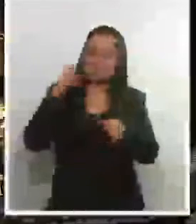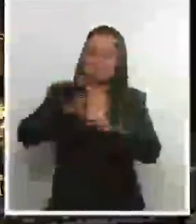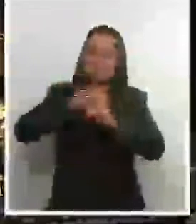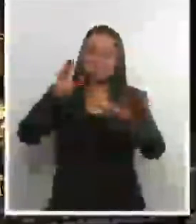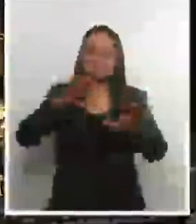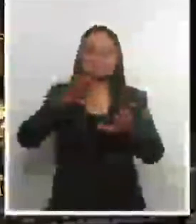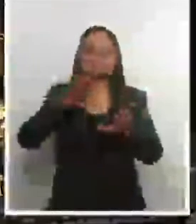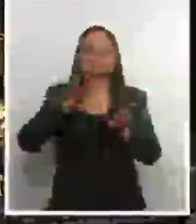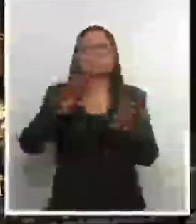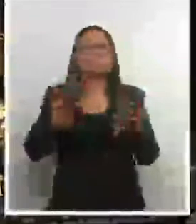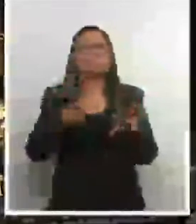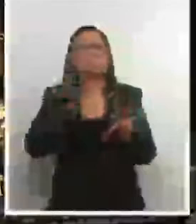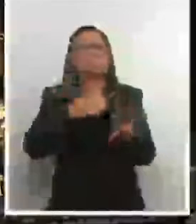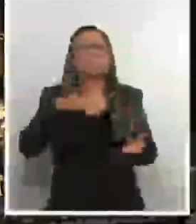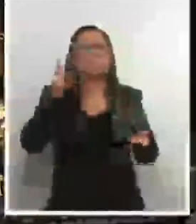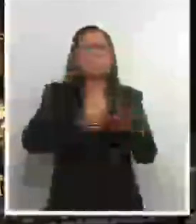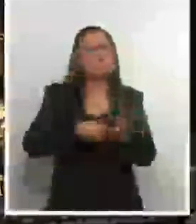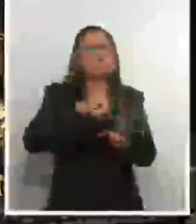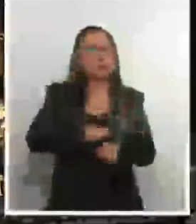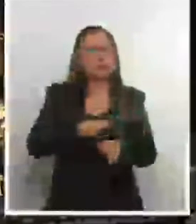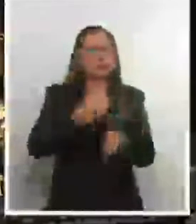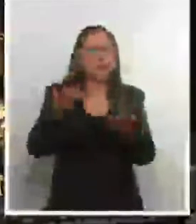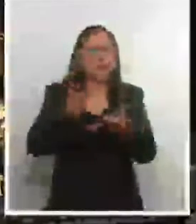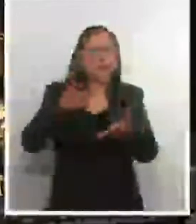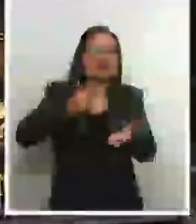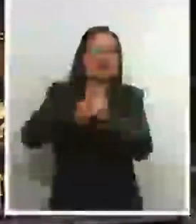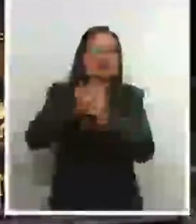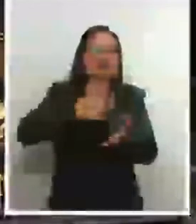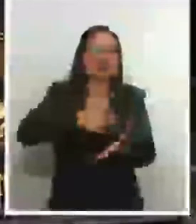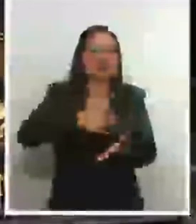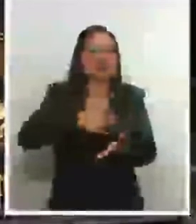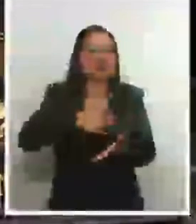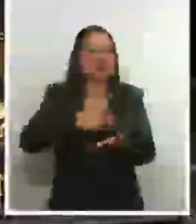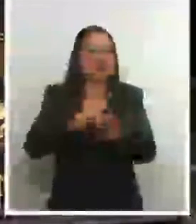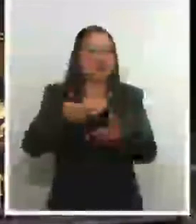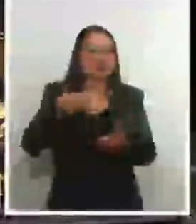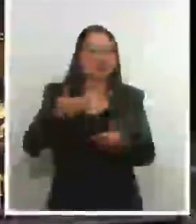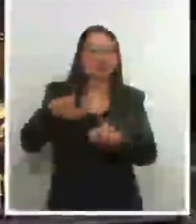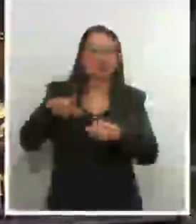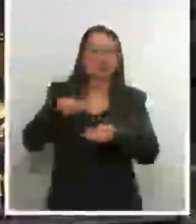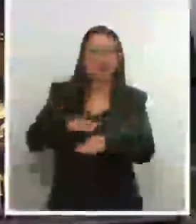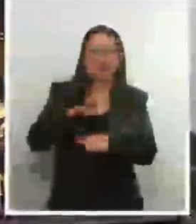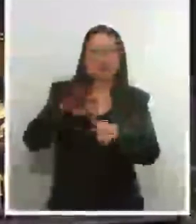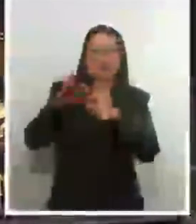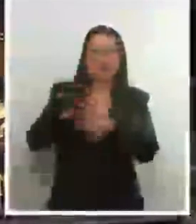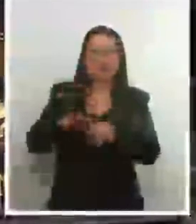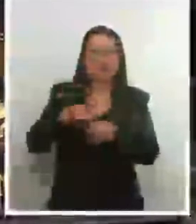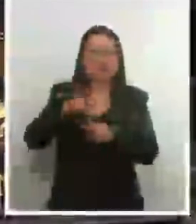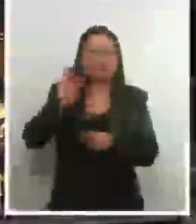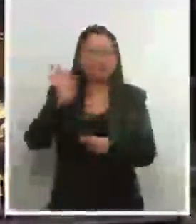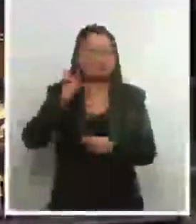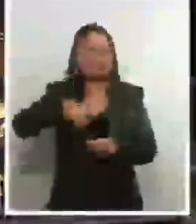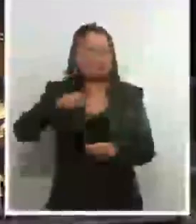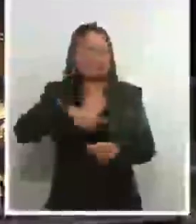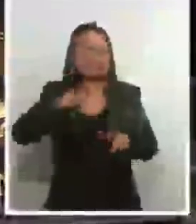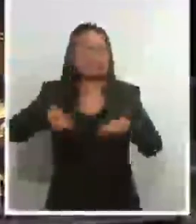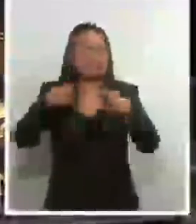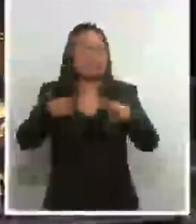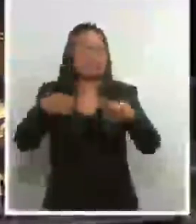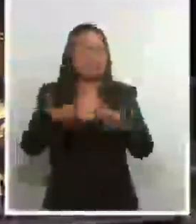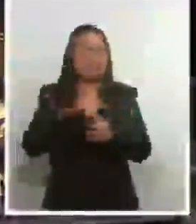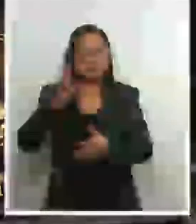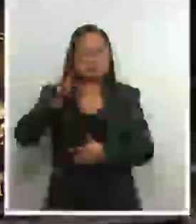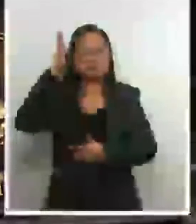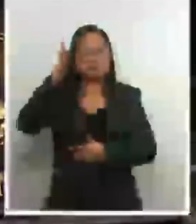haber tenido carrera en la Procuración de Justicia antes del cargo que puedan haber sido, en este caso, designados en el